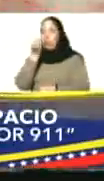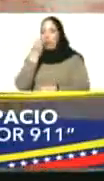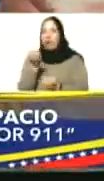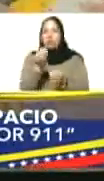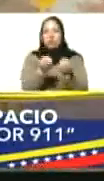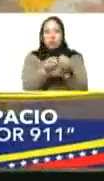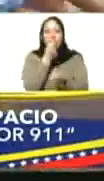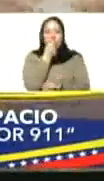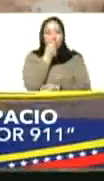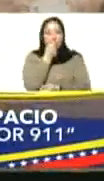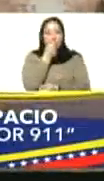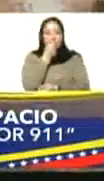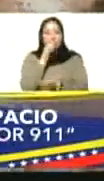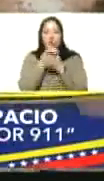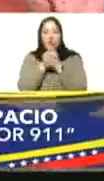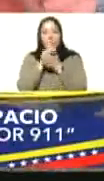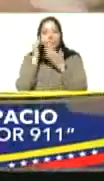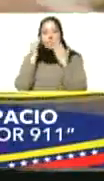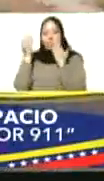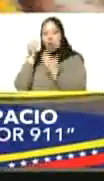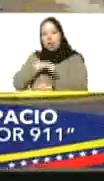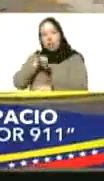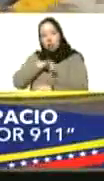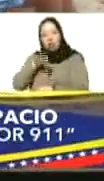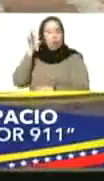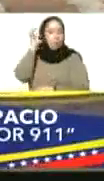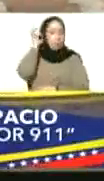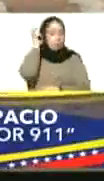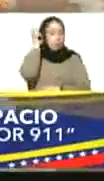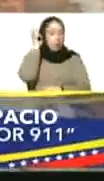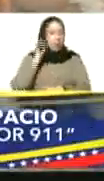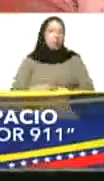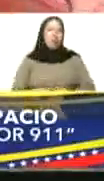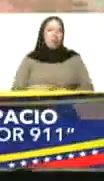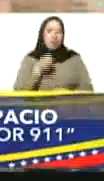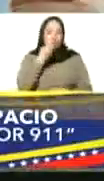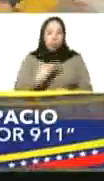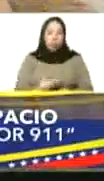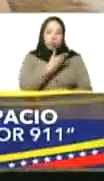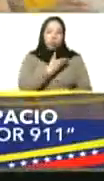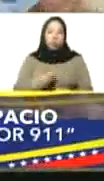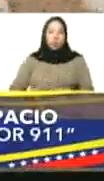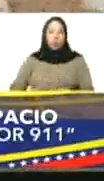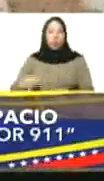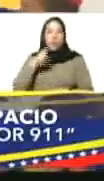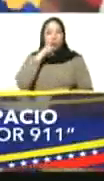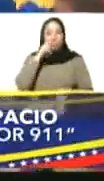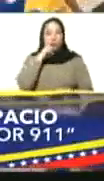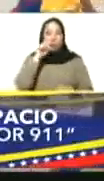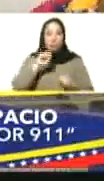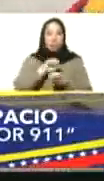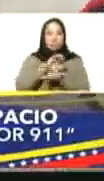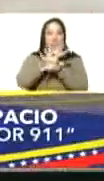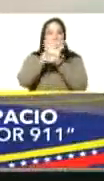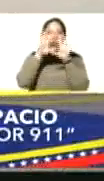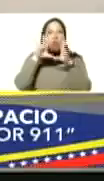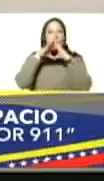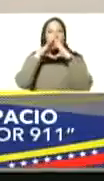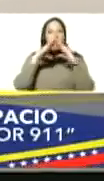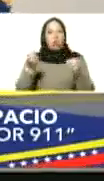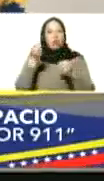hago el pase a la señora Loreagni. Bueno, presidente, resaltando y dejando en claro que todo